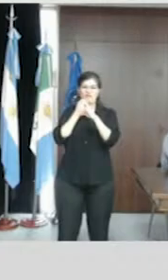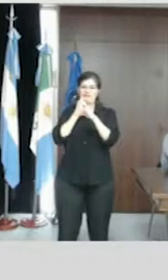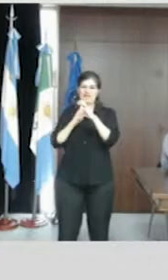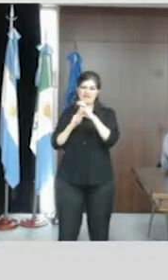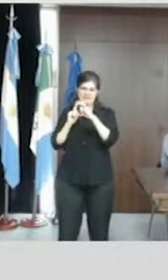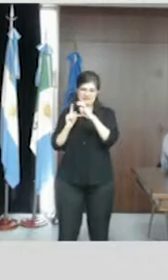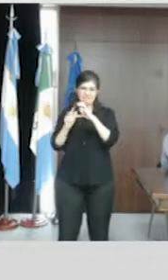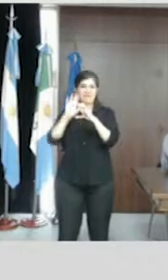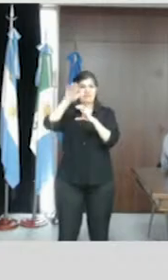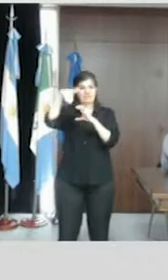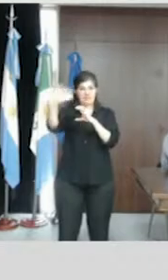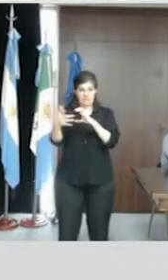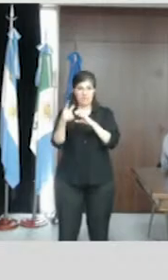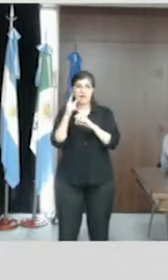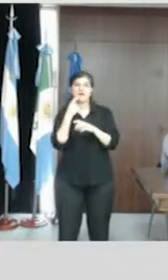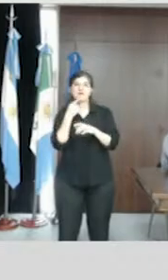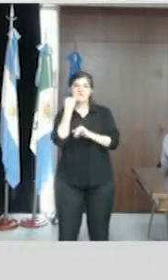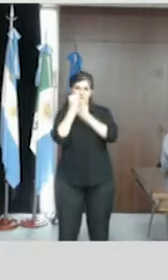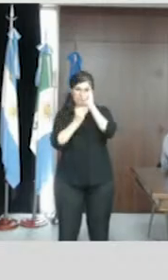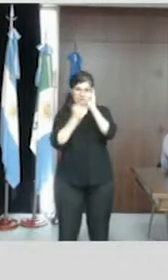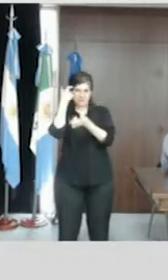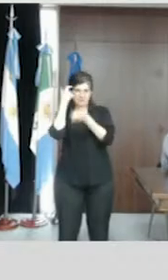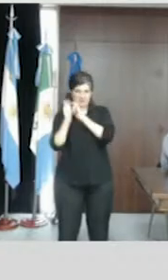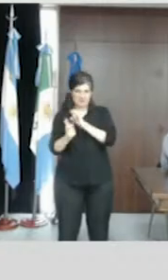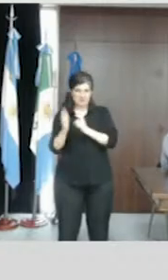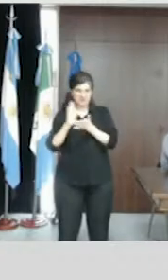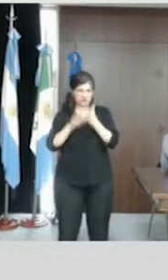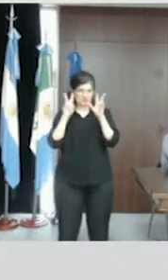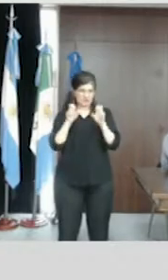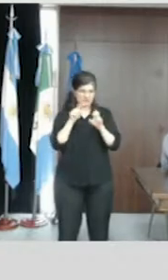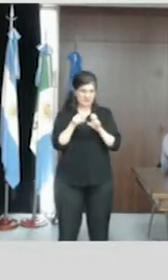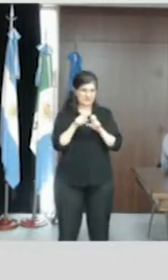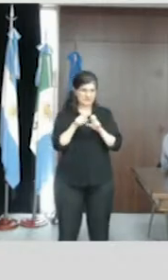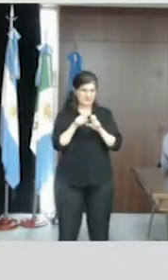tiempo les voy a contar alguna experiencia. La que sigue.